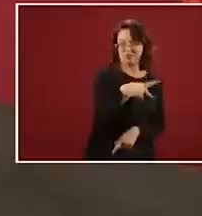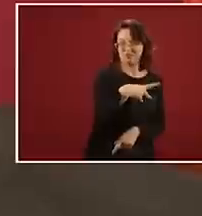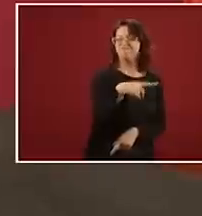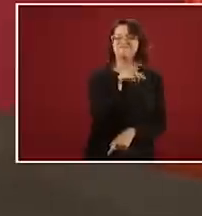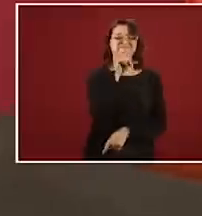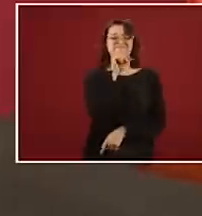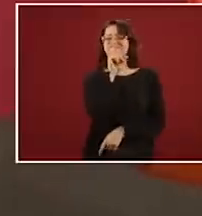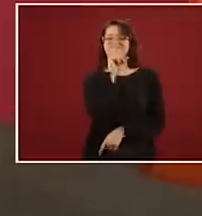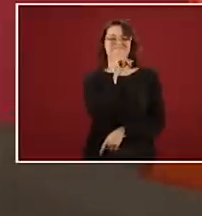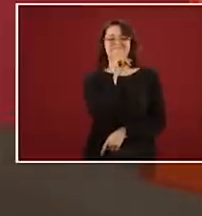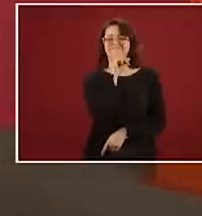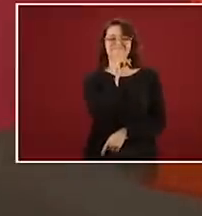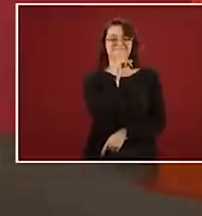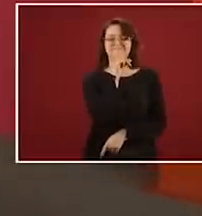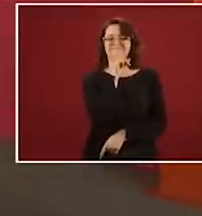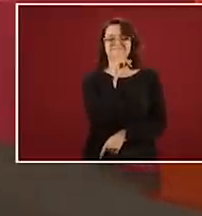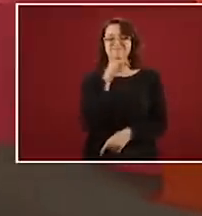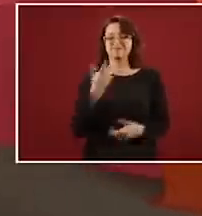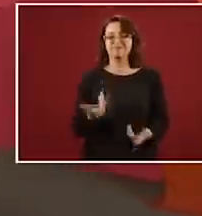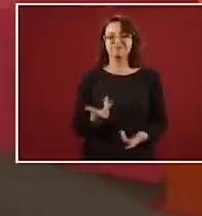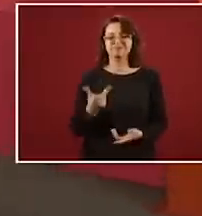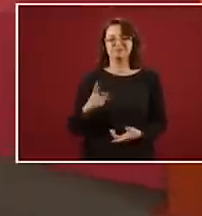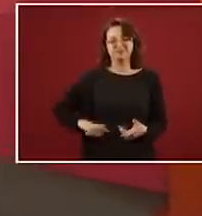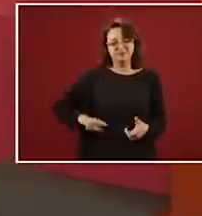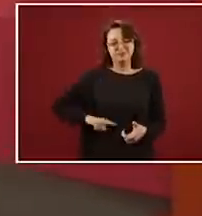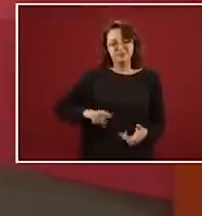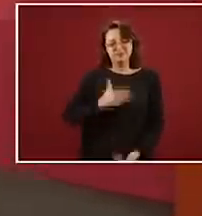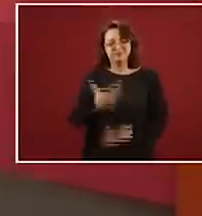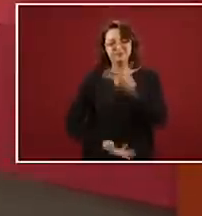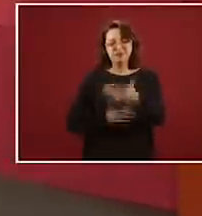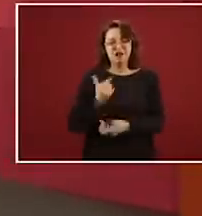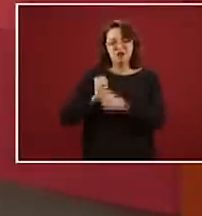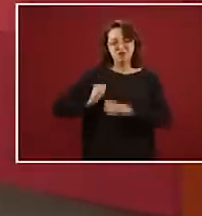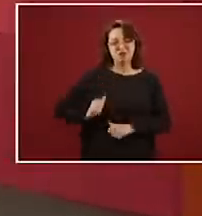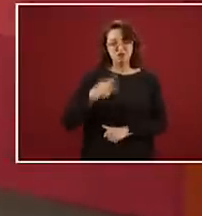no es de los servidores públicos.